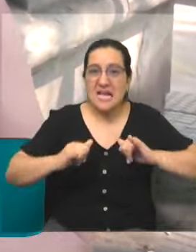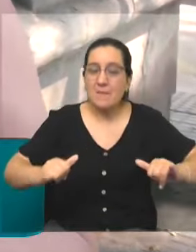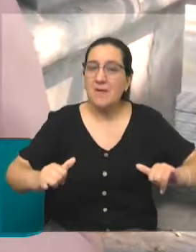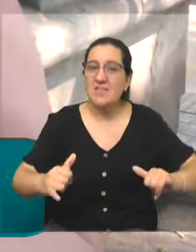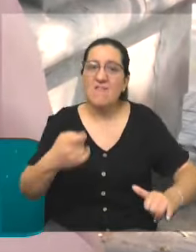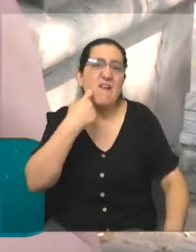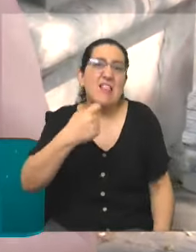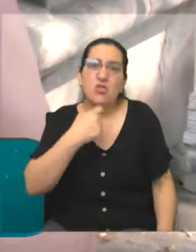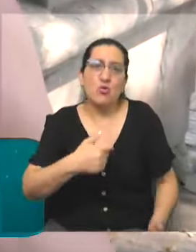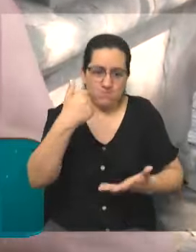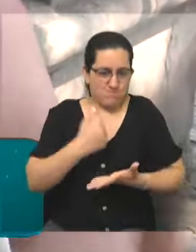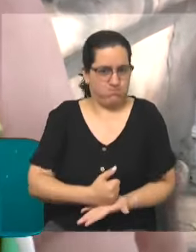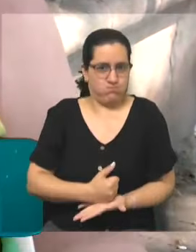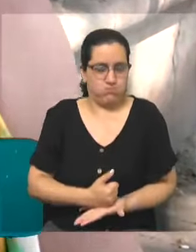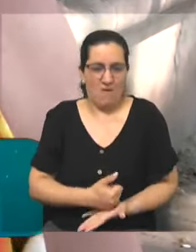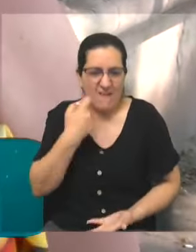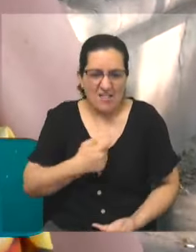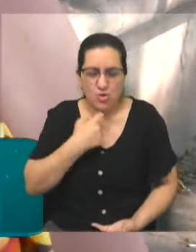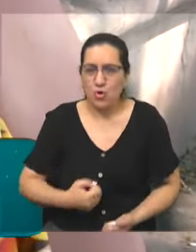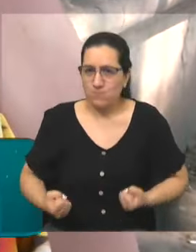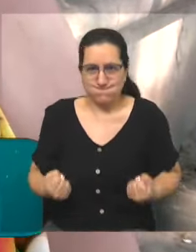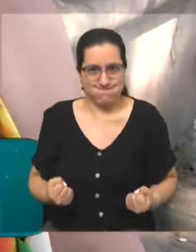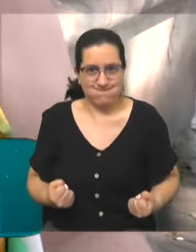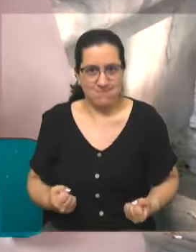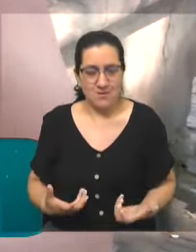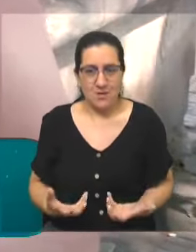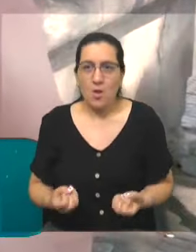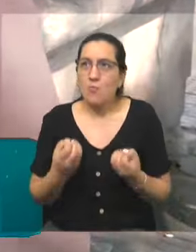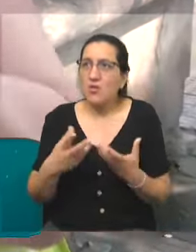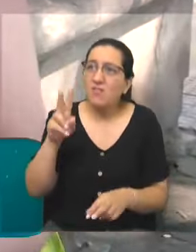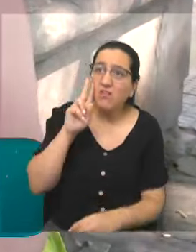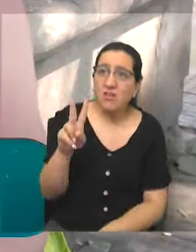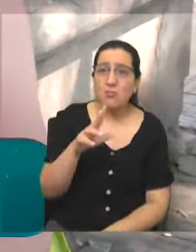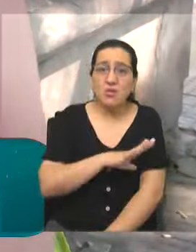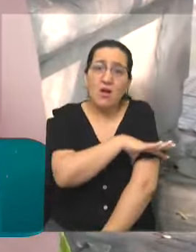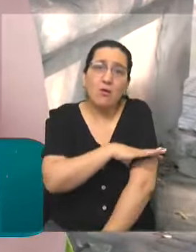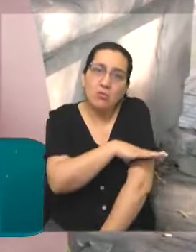esencia. No tuvo esencia la campaña. Porque